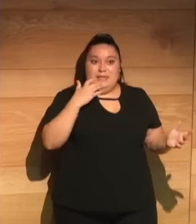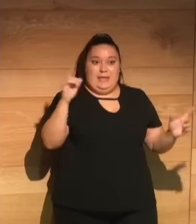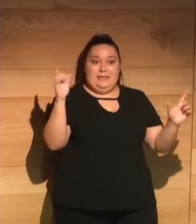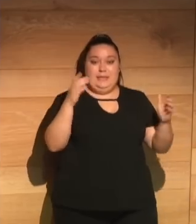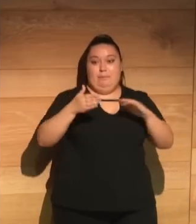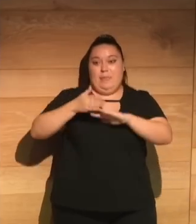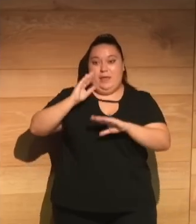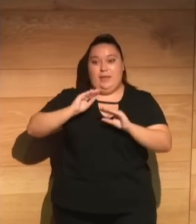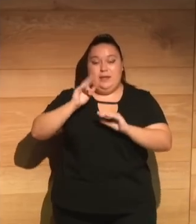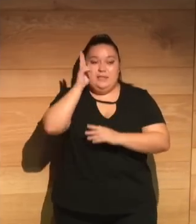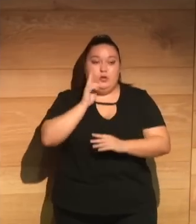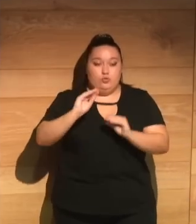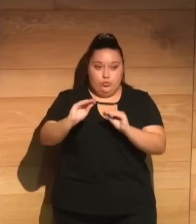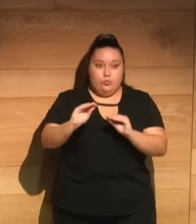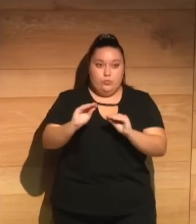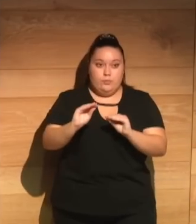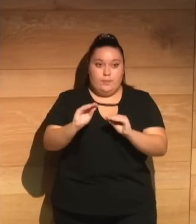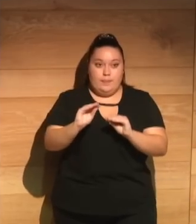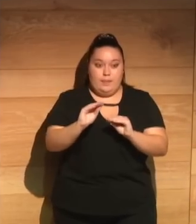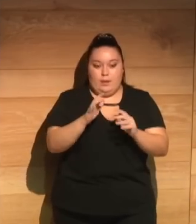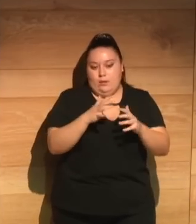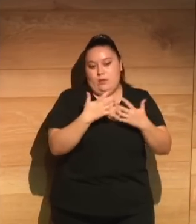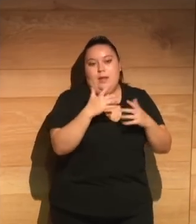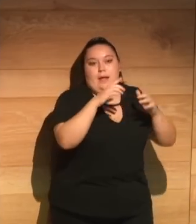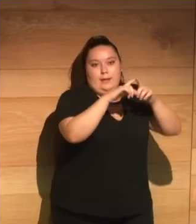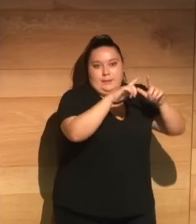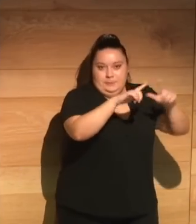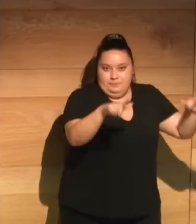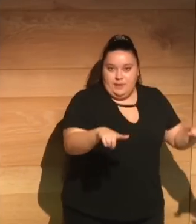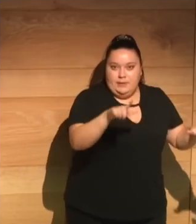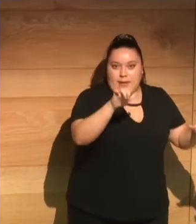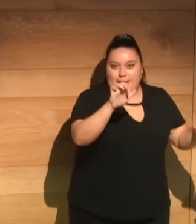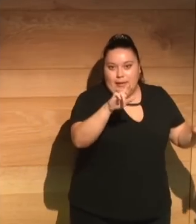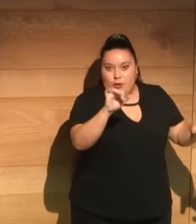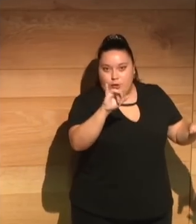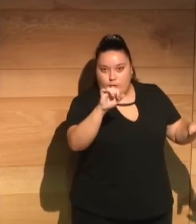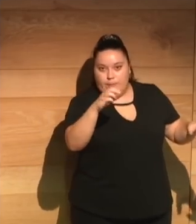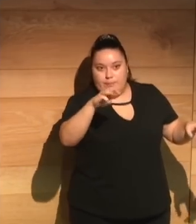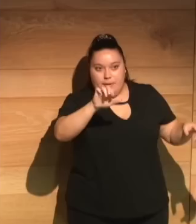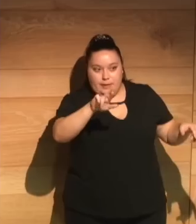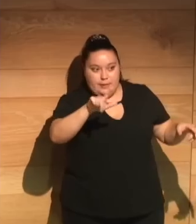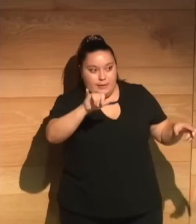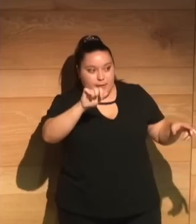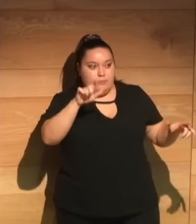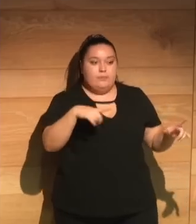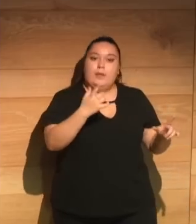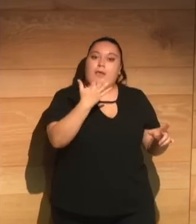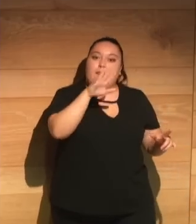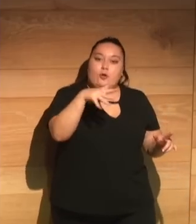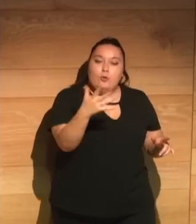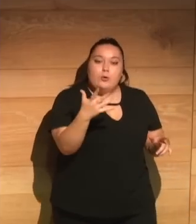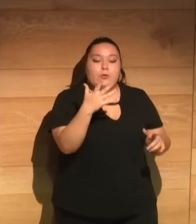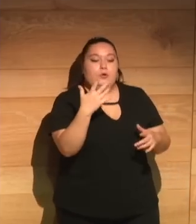será irse al Leroy Merlin y por 9 pavos comprarse un bote de 5 litros de Titan